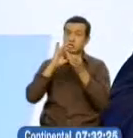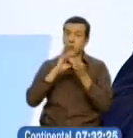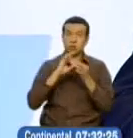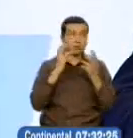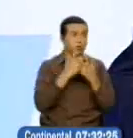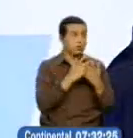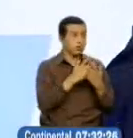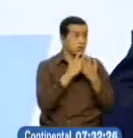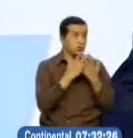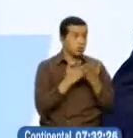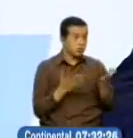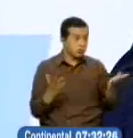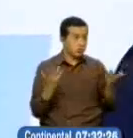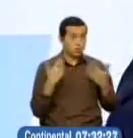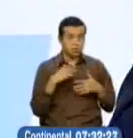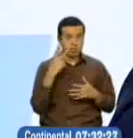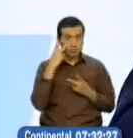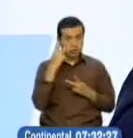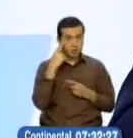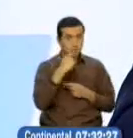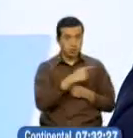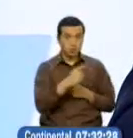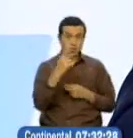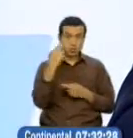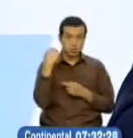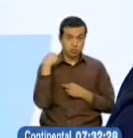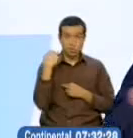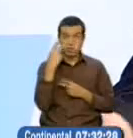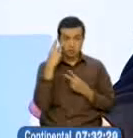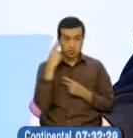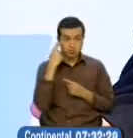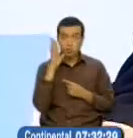articulación, realmente. Está a la vista de que hay una competencia concurrente.